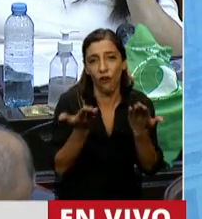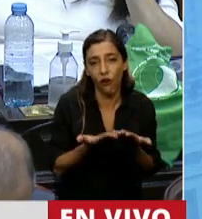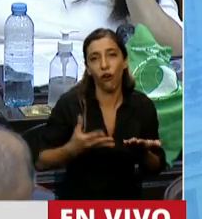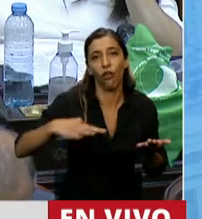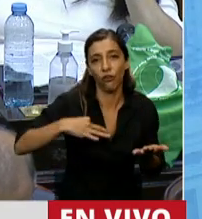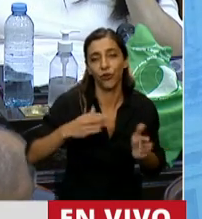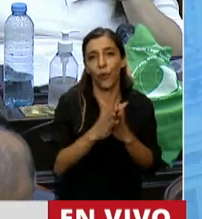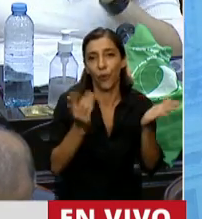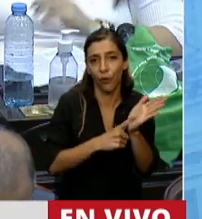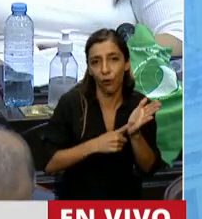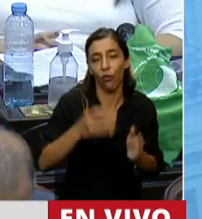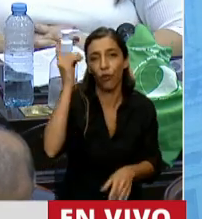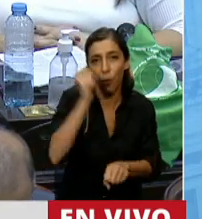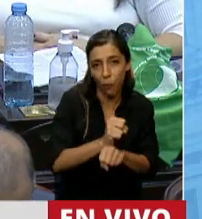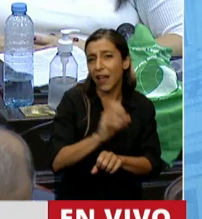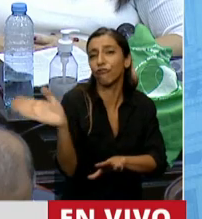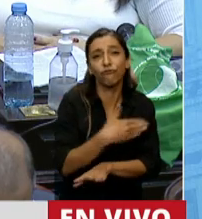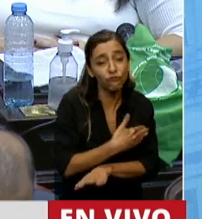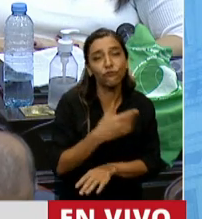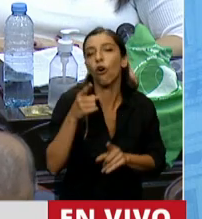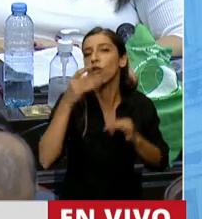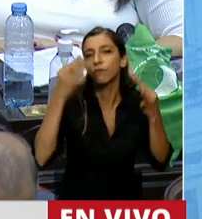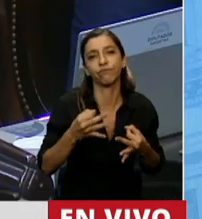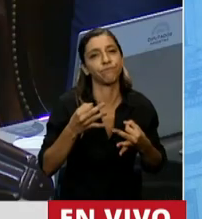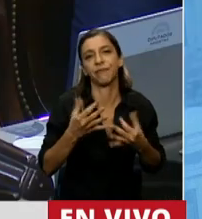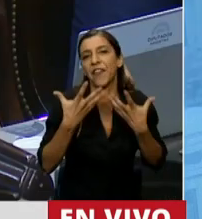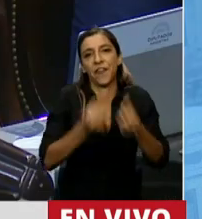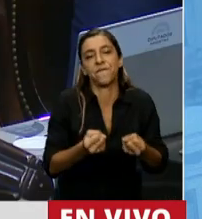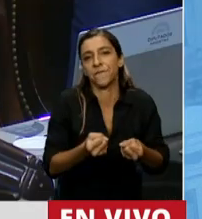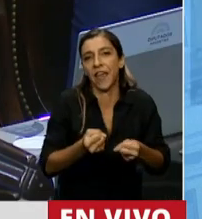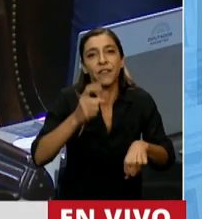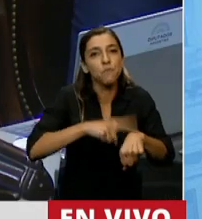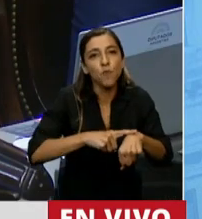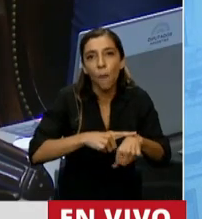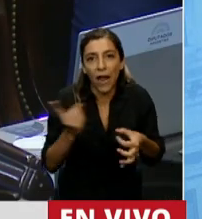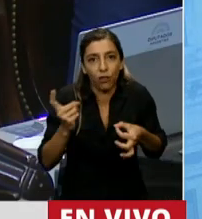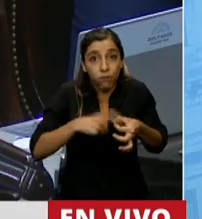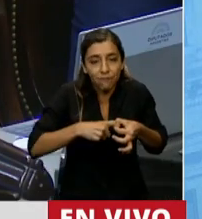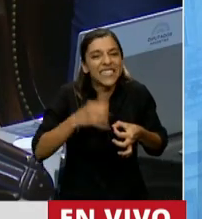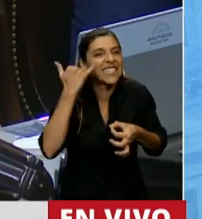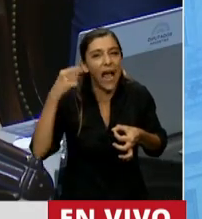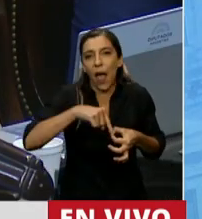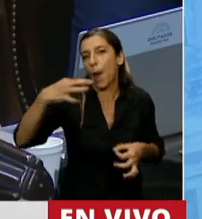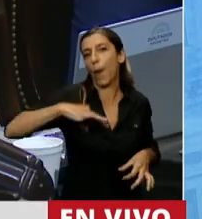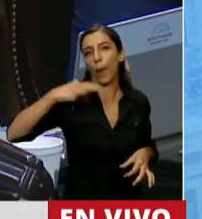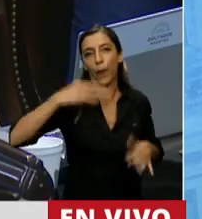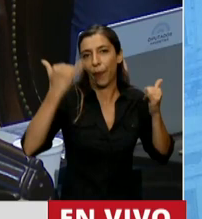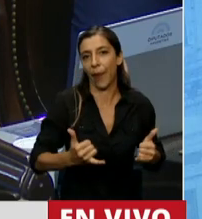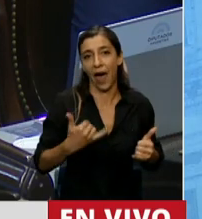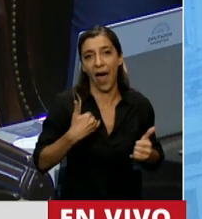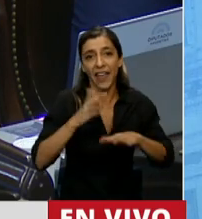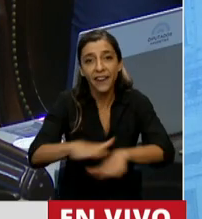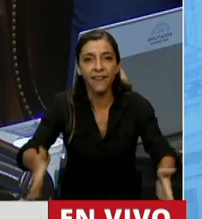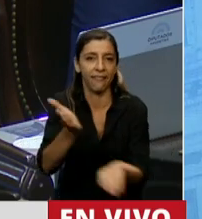Todos defienden la vida desde la concepción y los derechos del niño. Ahora, desde